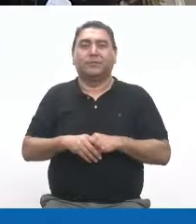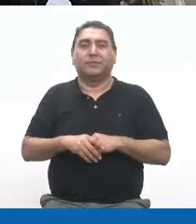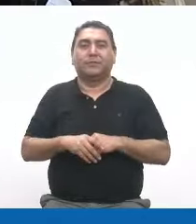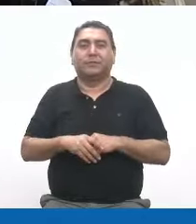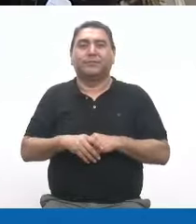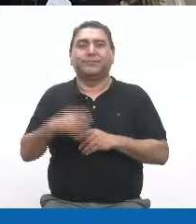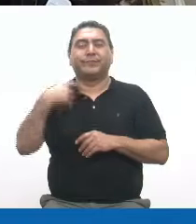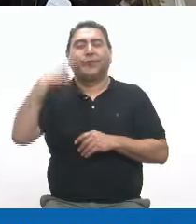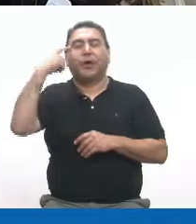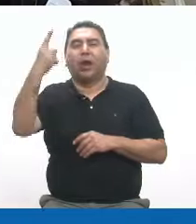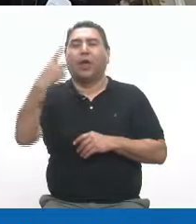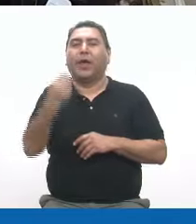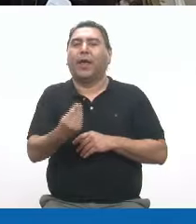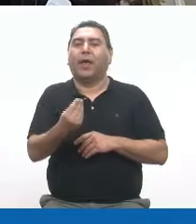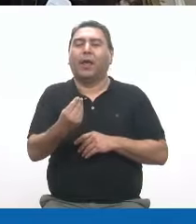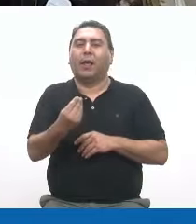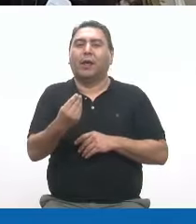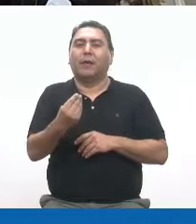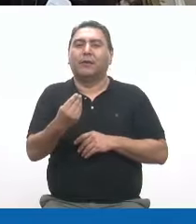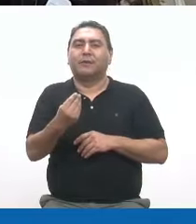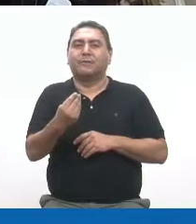Creo que